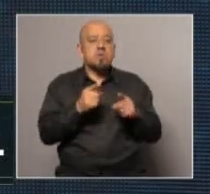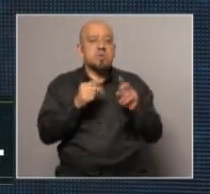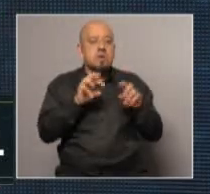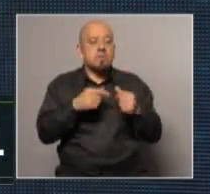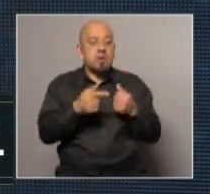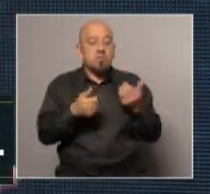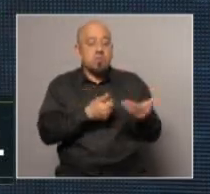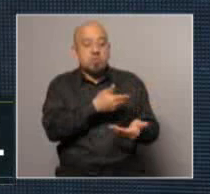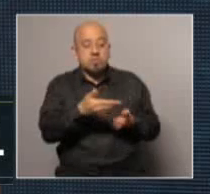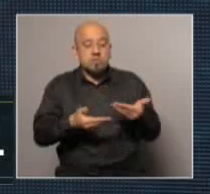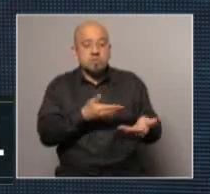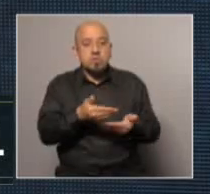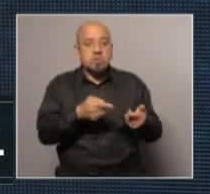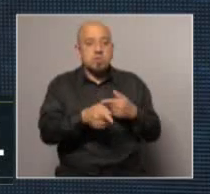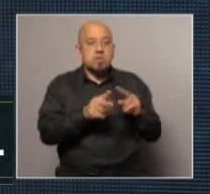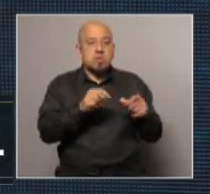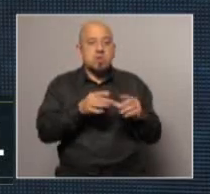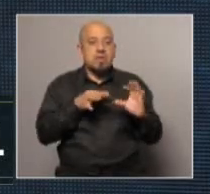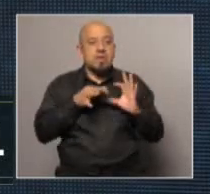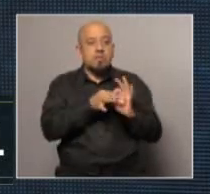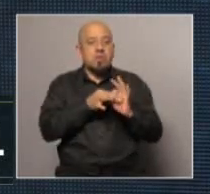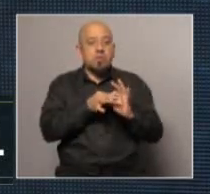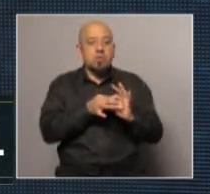con la sustancia. Ahí lo que hay que rescatar es la noción de vínculo.